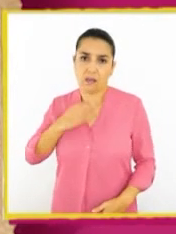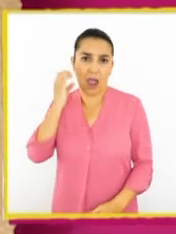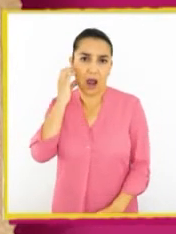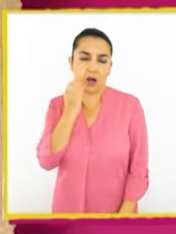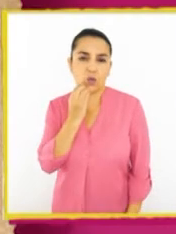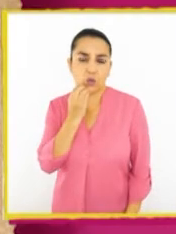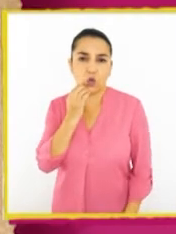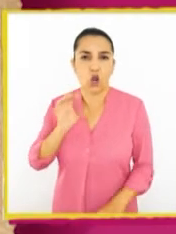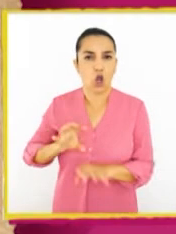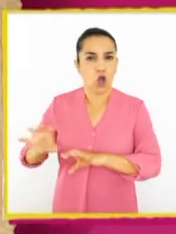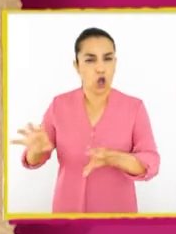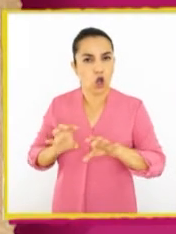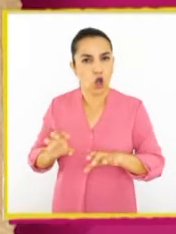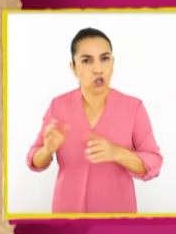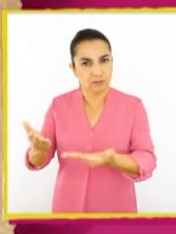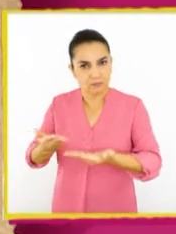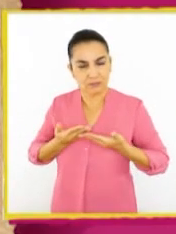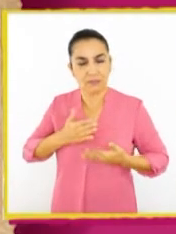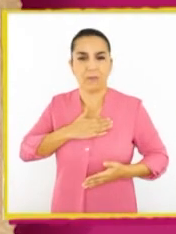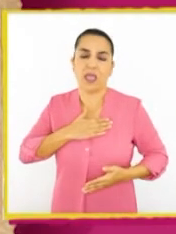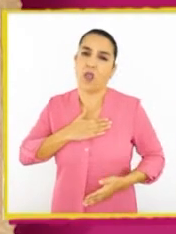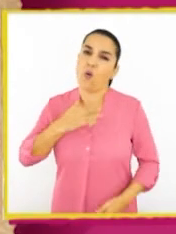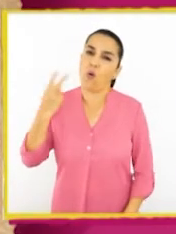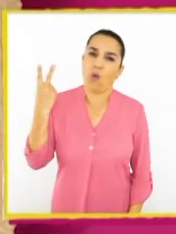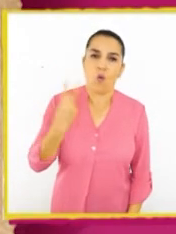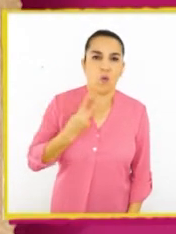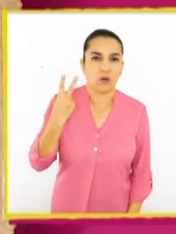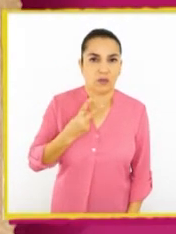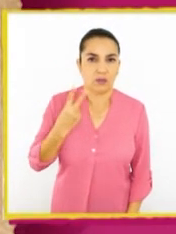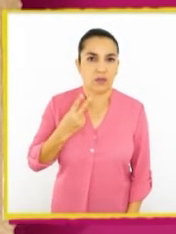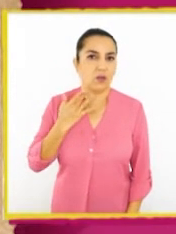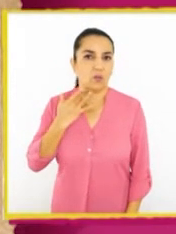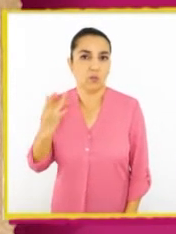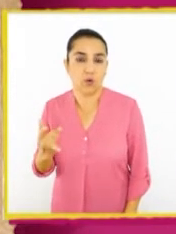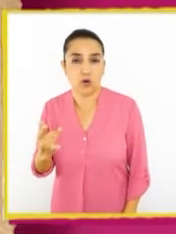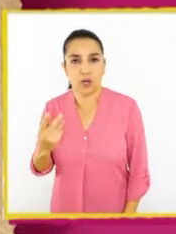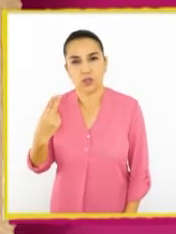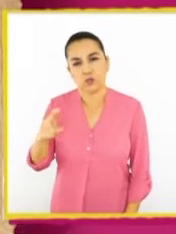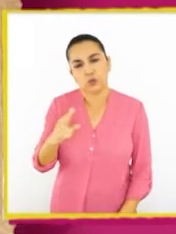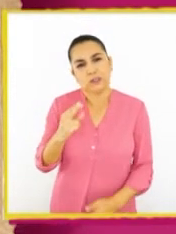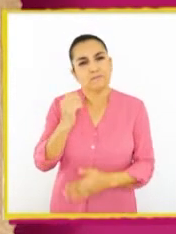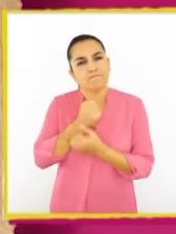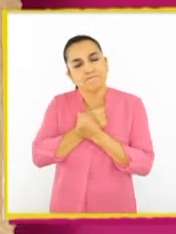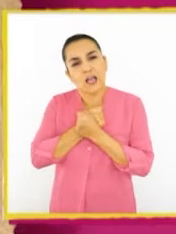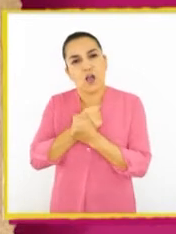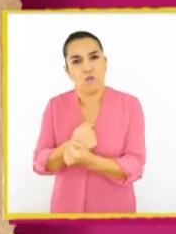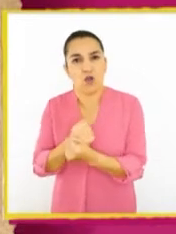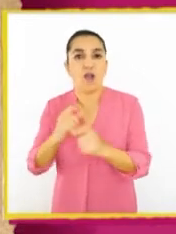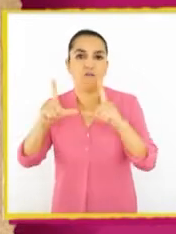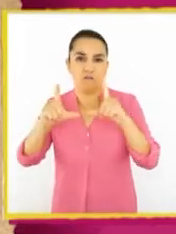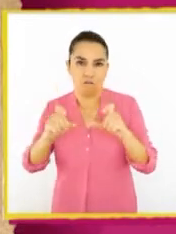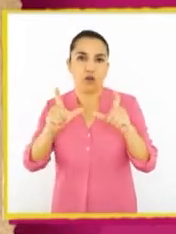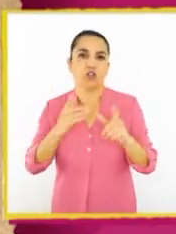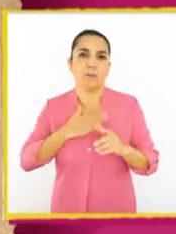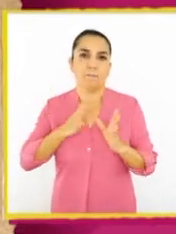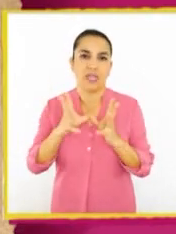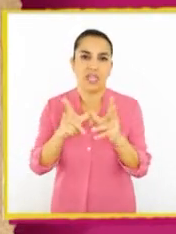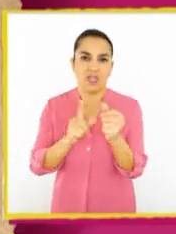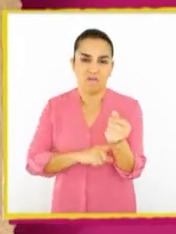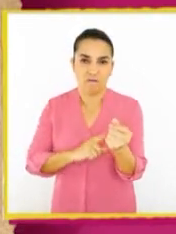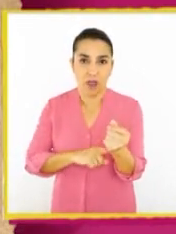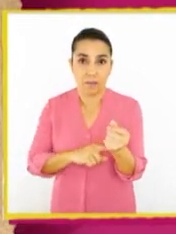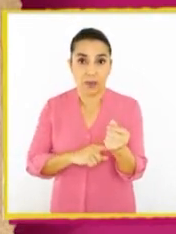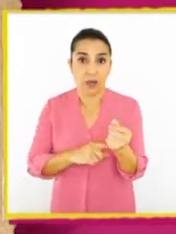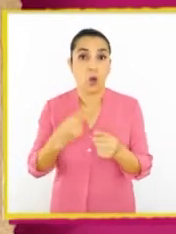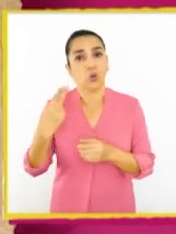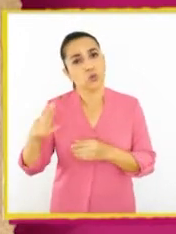persona de mi Arturo. Prendas para mí de un valor inestimable, por ser, o consagradas por su afecto, como los retratos de mi familia,